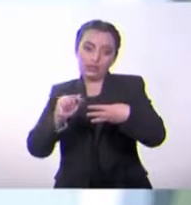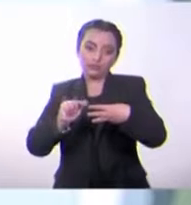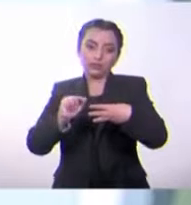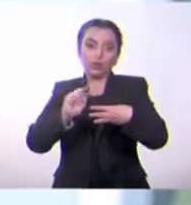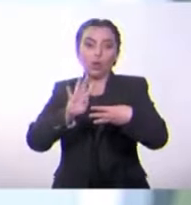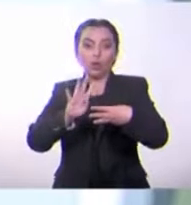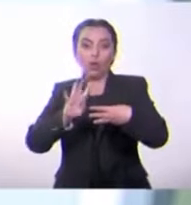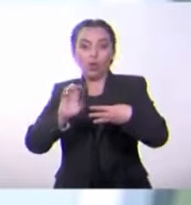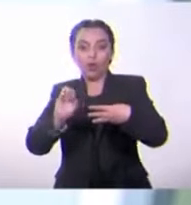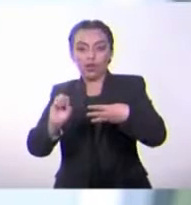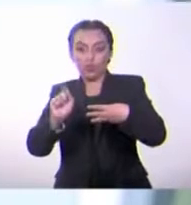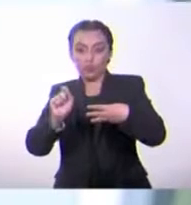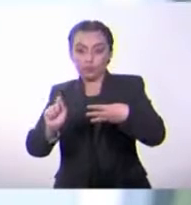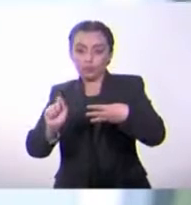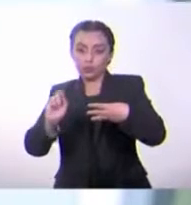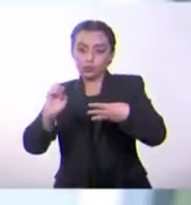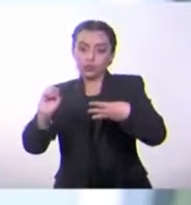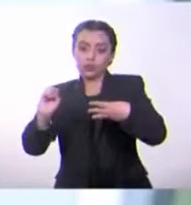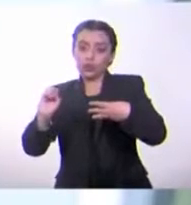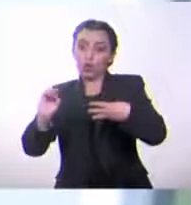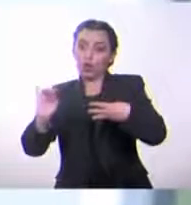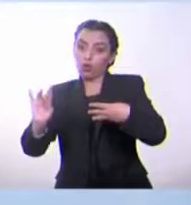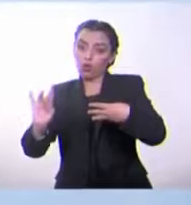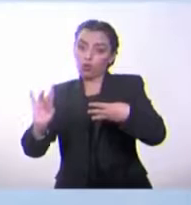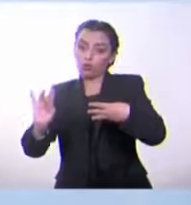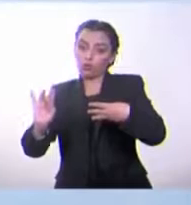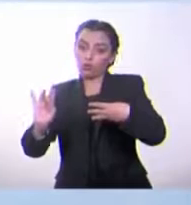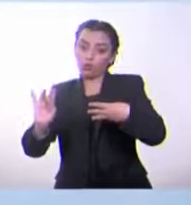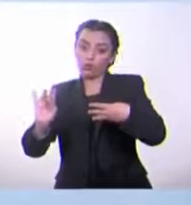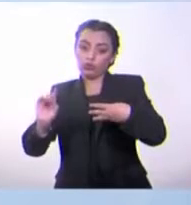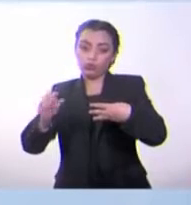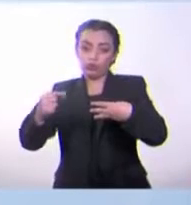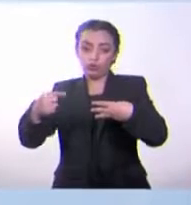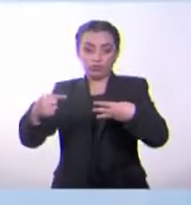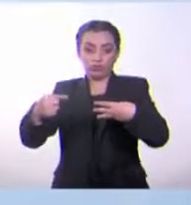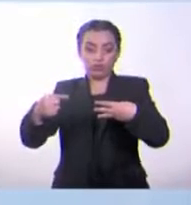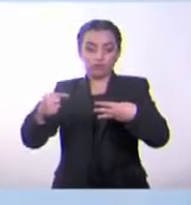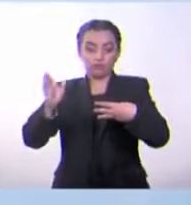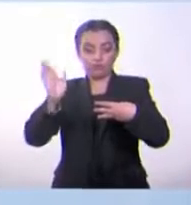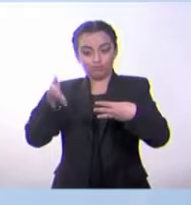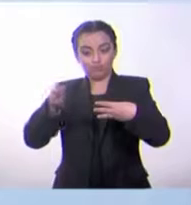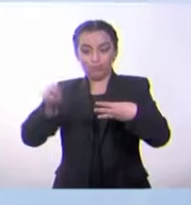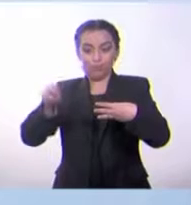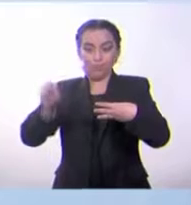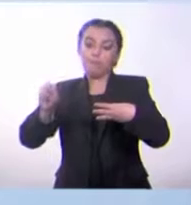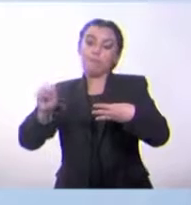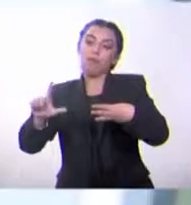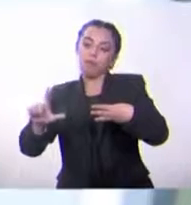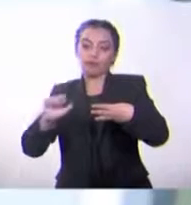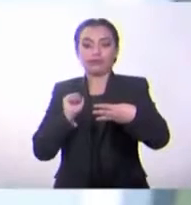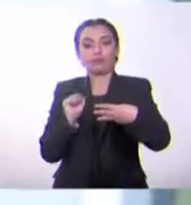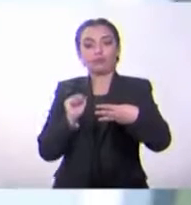40.08 gramos sobre mol. Para el carbono es